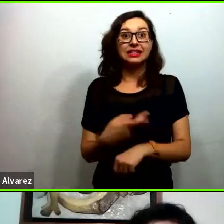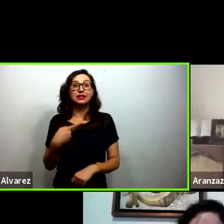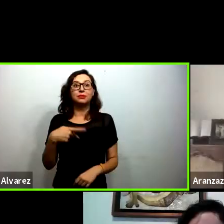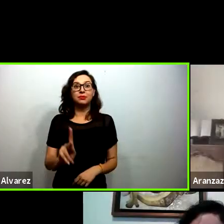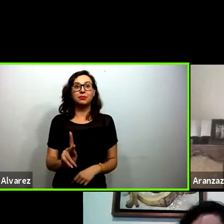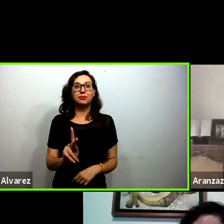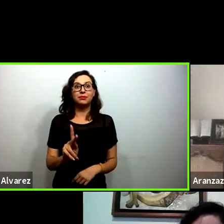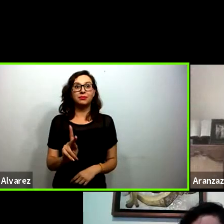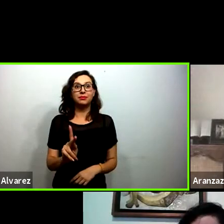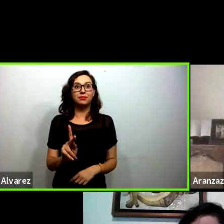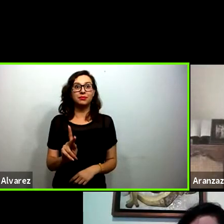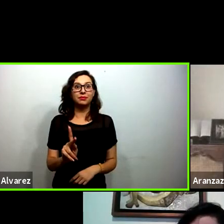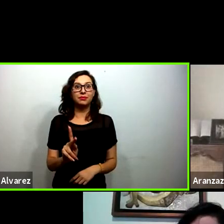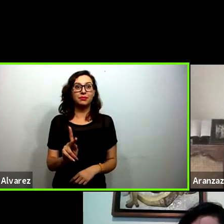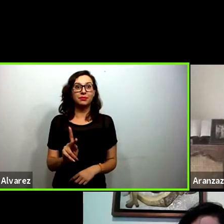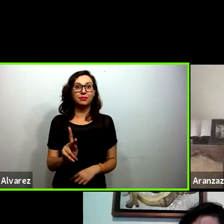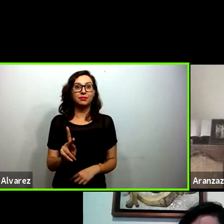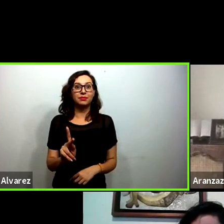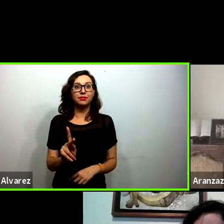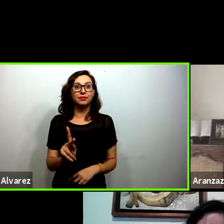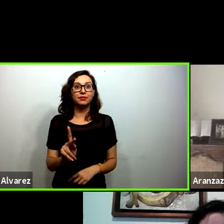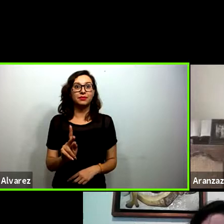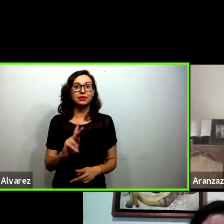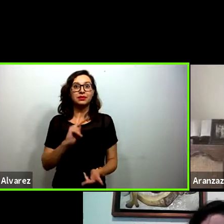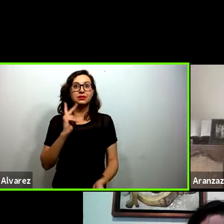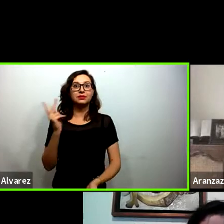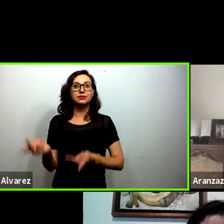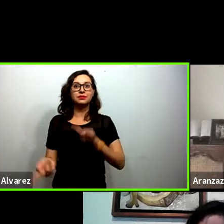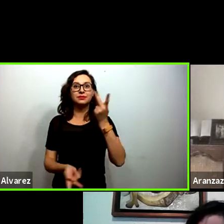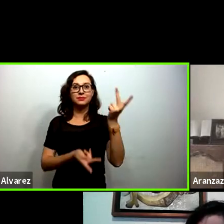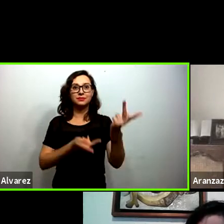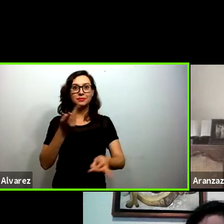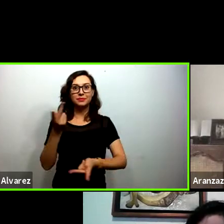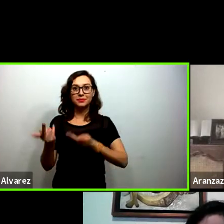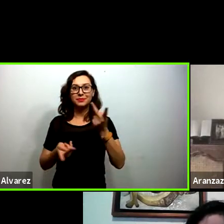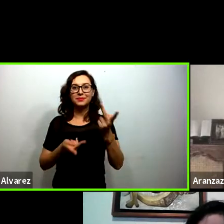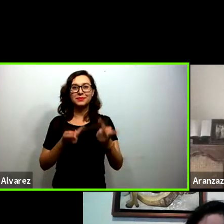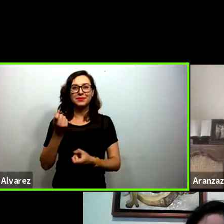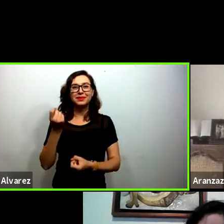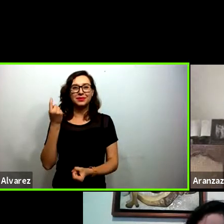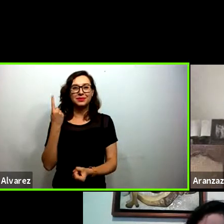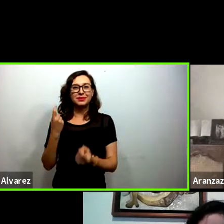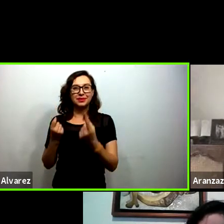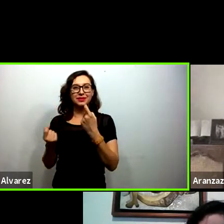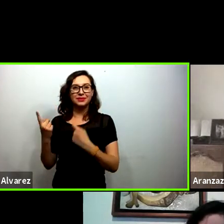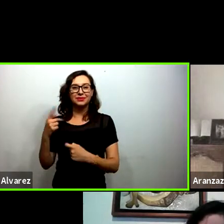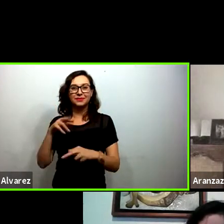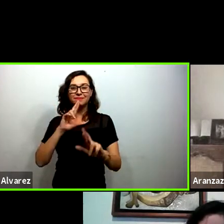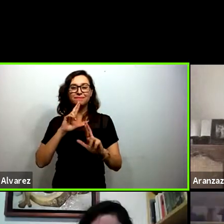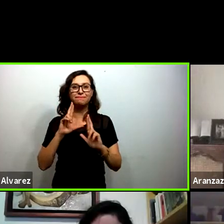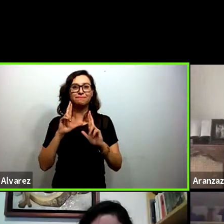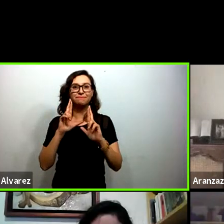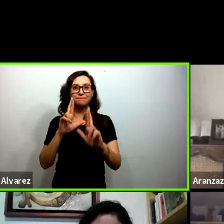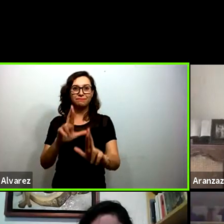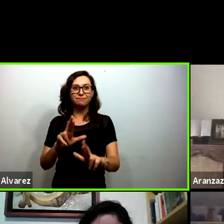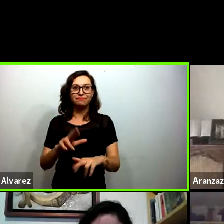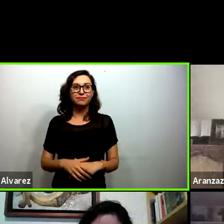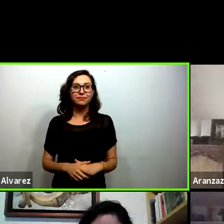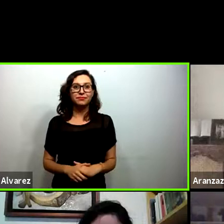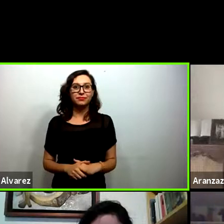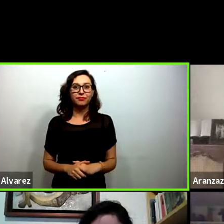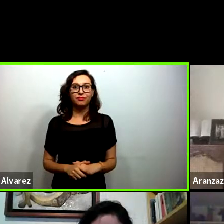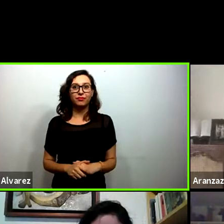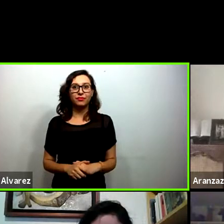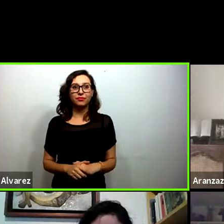para tomar algunas aunque sea de las preguntas que hizo la audiencia lo que sí les pediría por favor a las